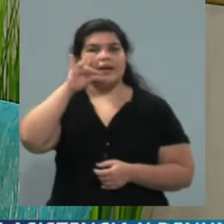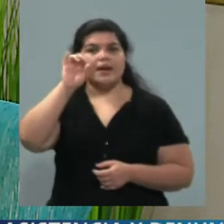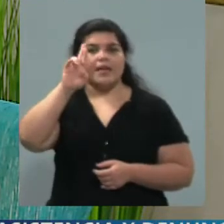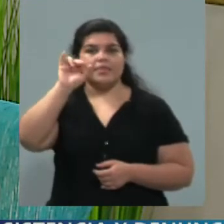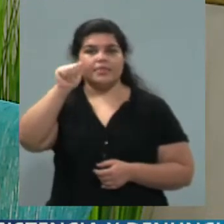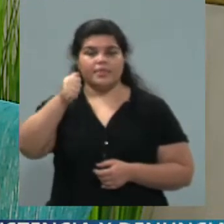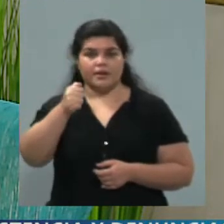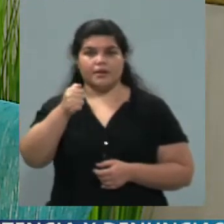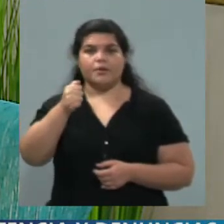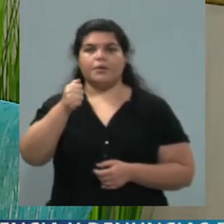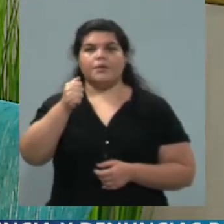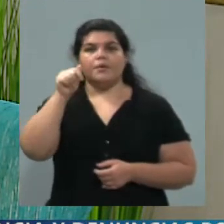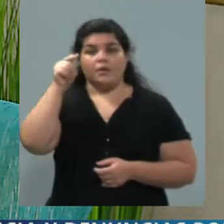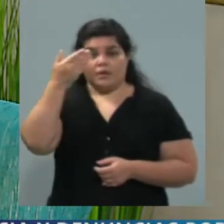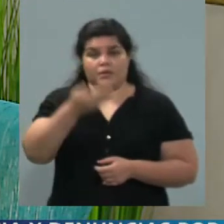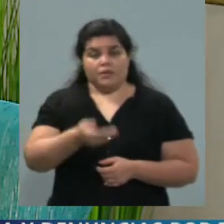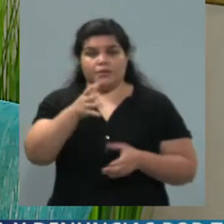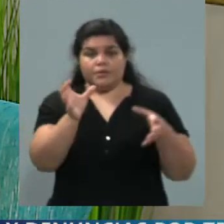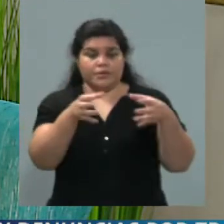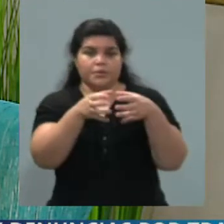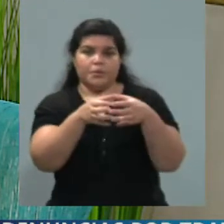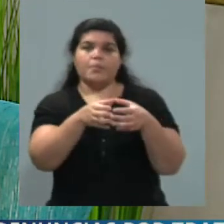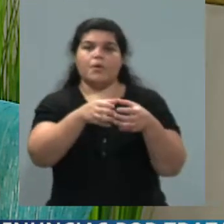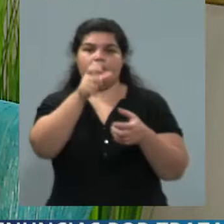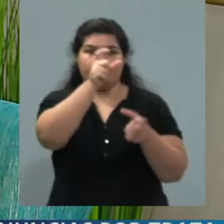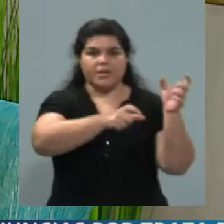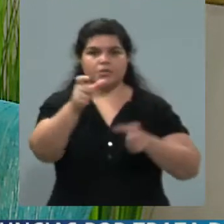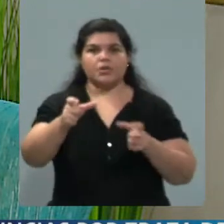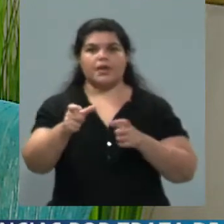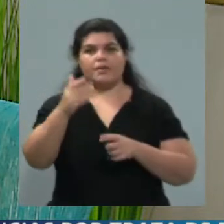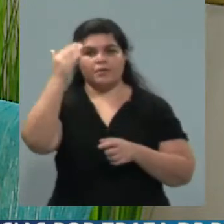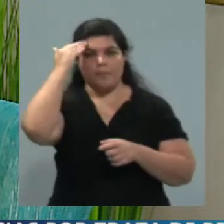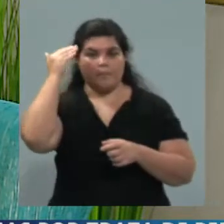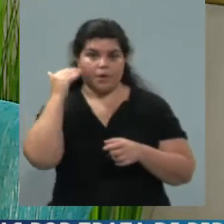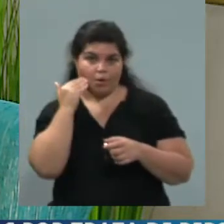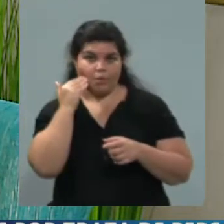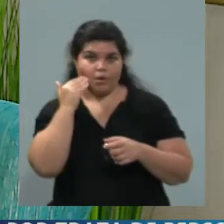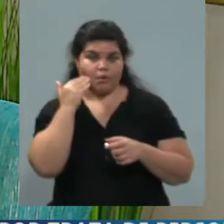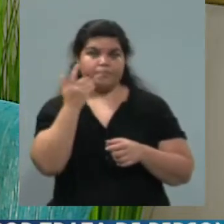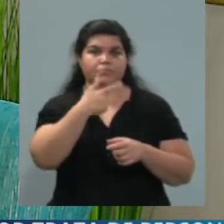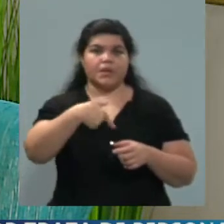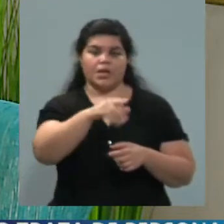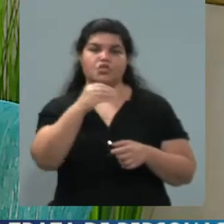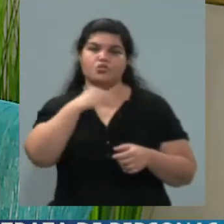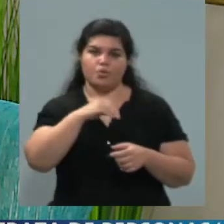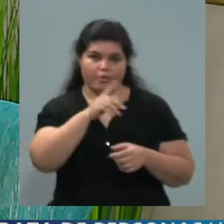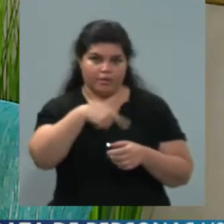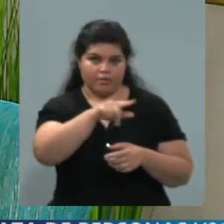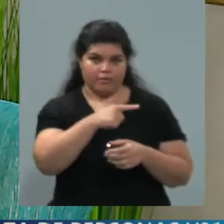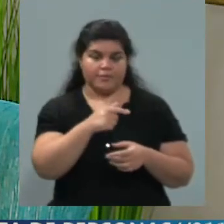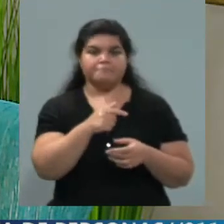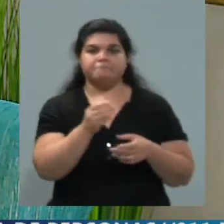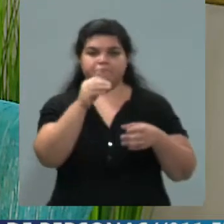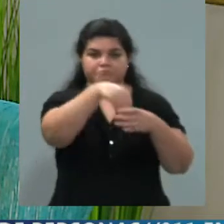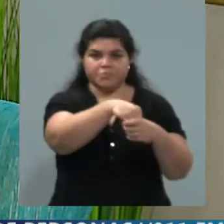integra el colectivo, entre otras cosas, de restitución de los derechos a sobrevivientes del próbolo, hablando de esta situación que se ha dado, porque además representa a padres